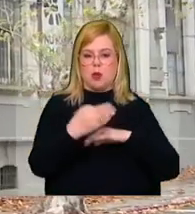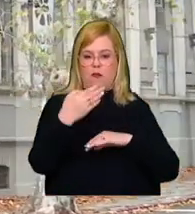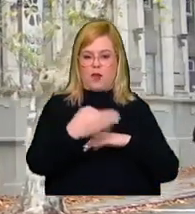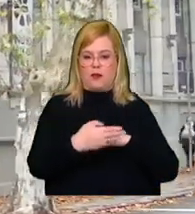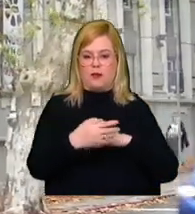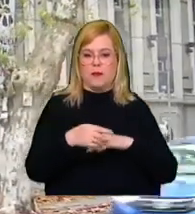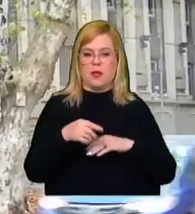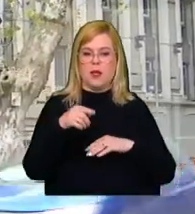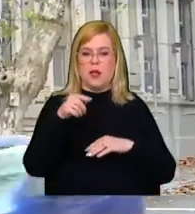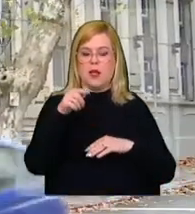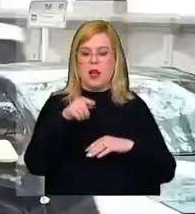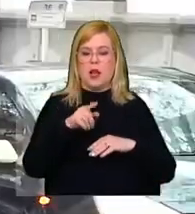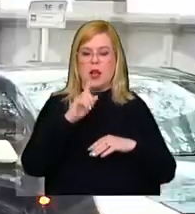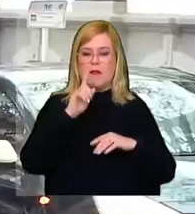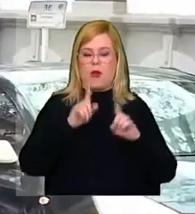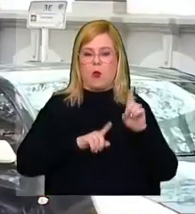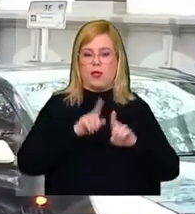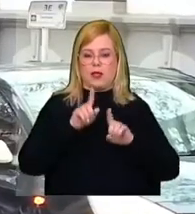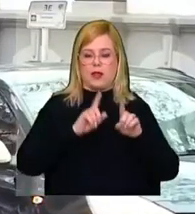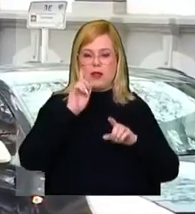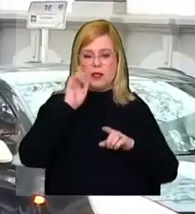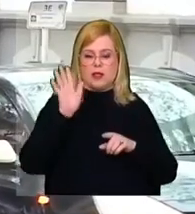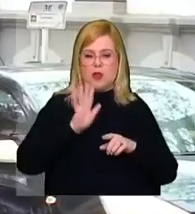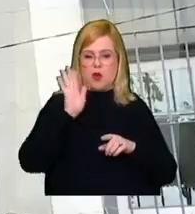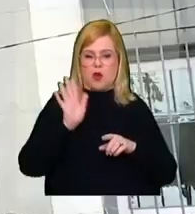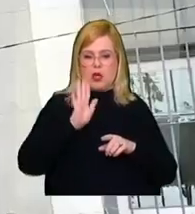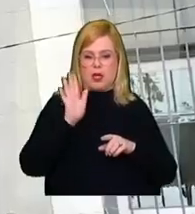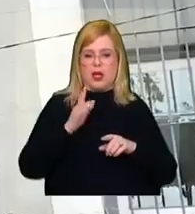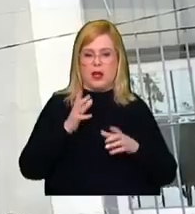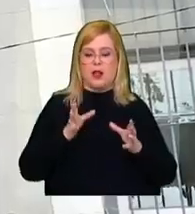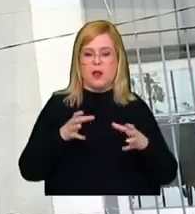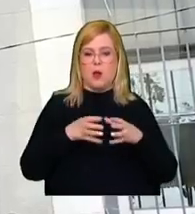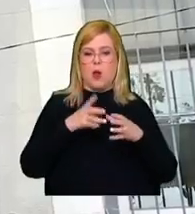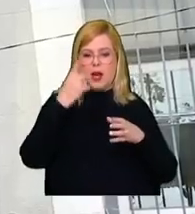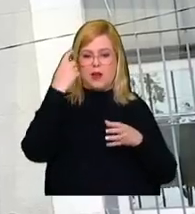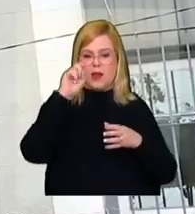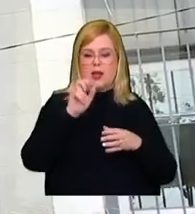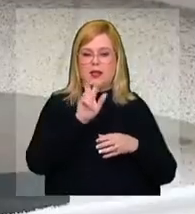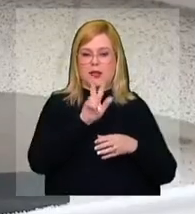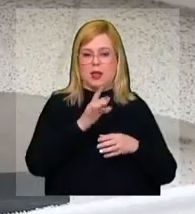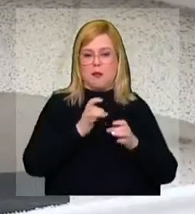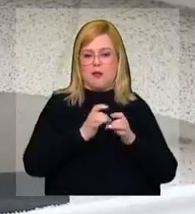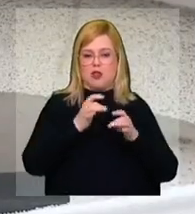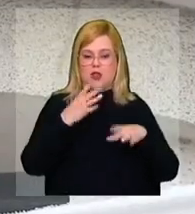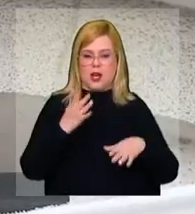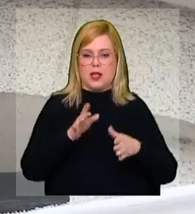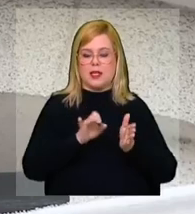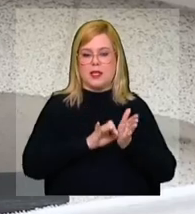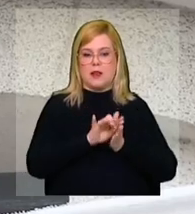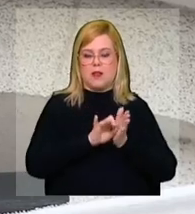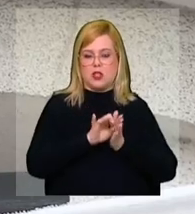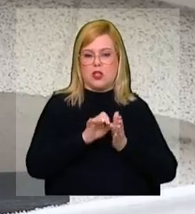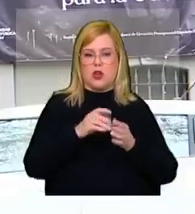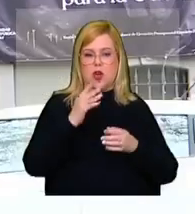La facultad tomó la iniciativa tras los planteos del municipio B y de colectivos afrodescendientes. Tres profesionales están a cargo del servicio especializado